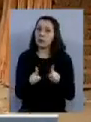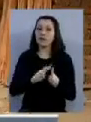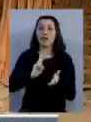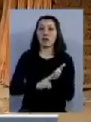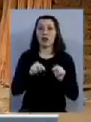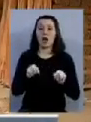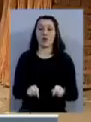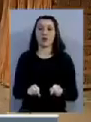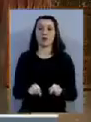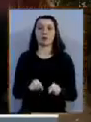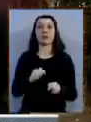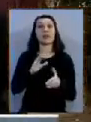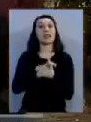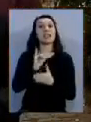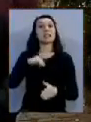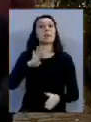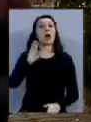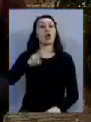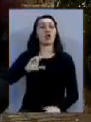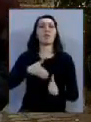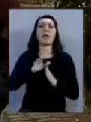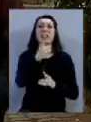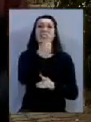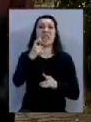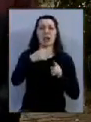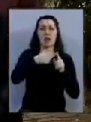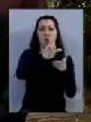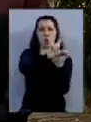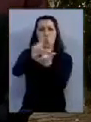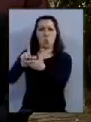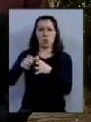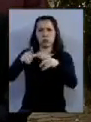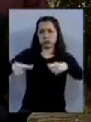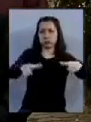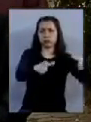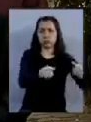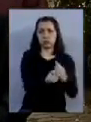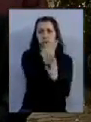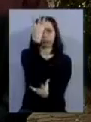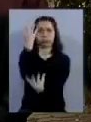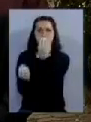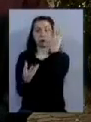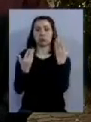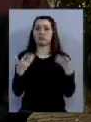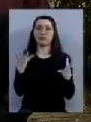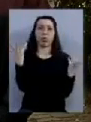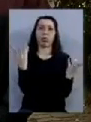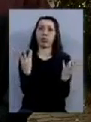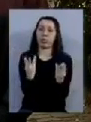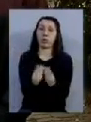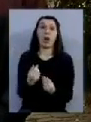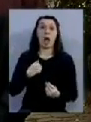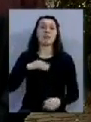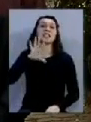realidad de hoy. En Chimbarongo antes había más de 100 hectáreas de plantaciones, mucho más. Y ya no queda nada casi. Bueno, a mí me